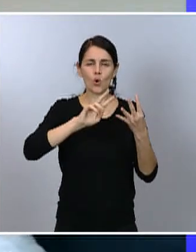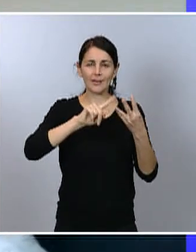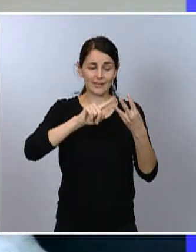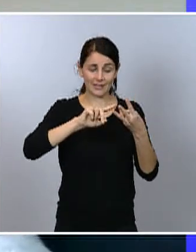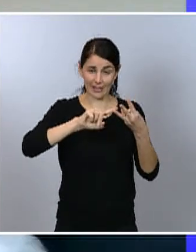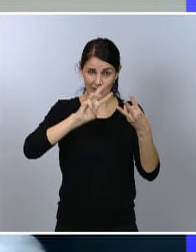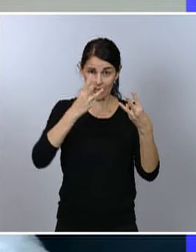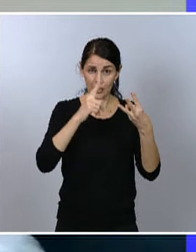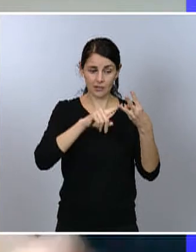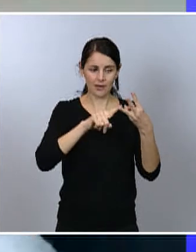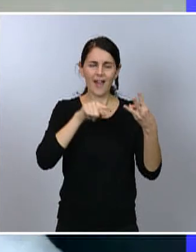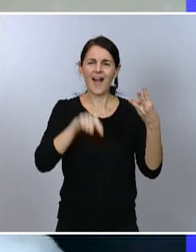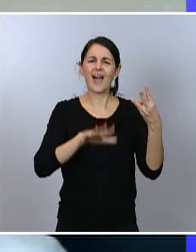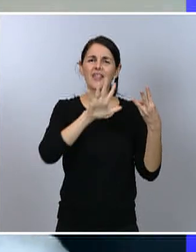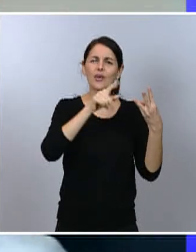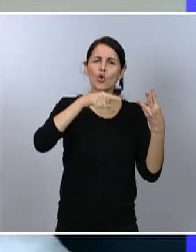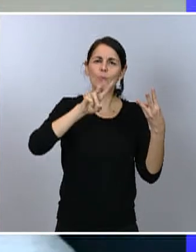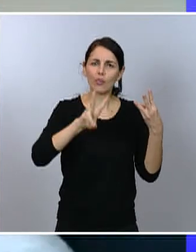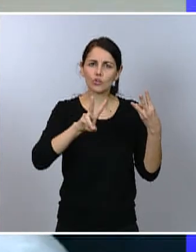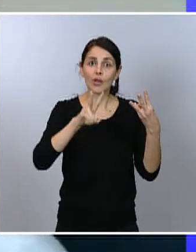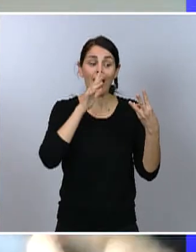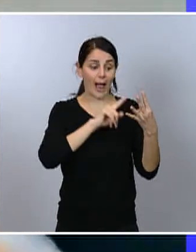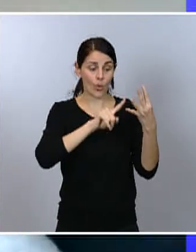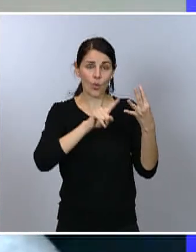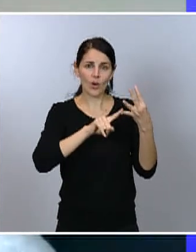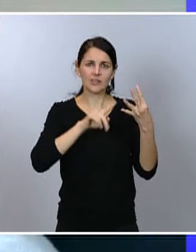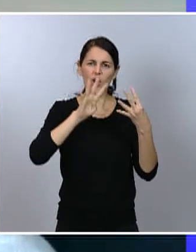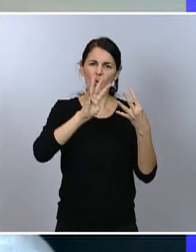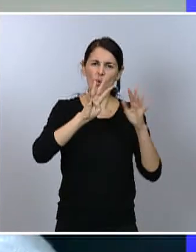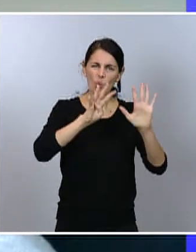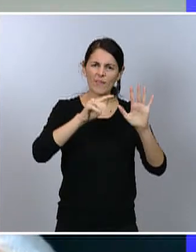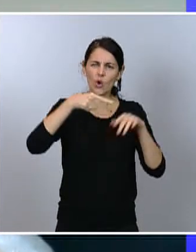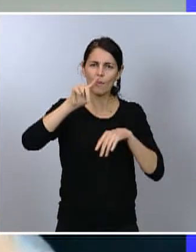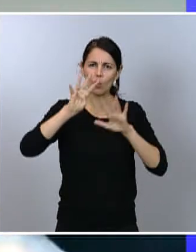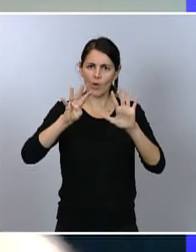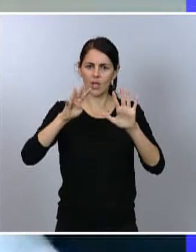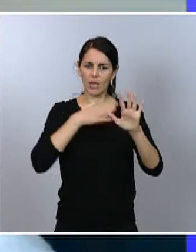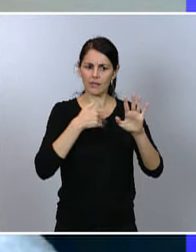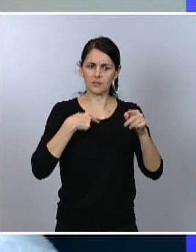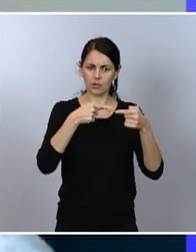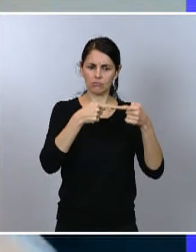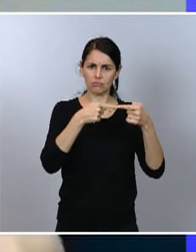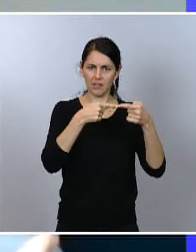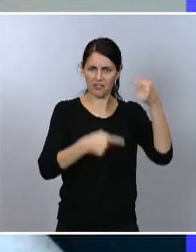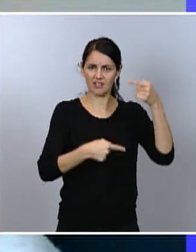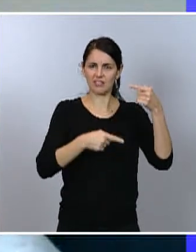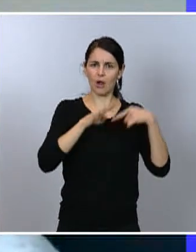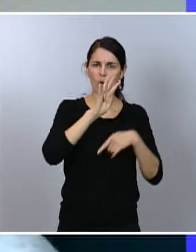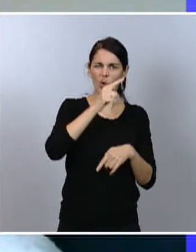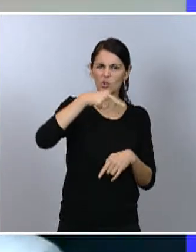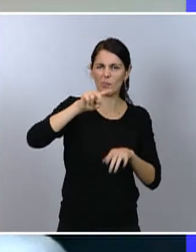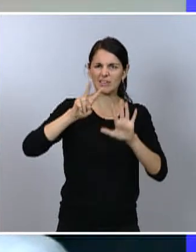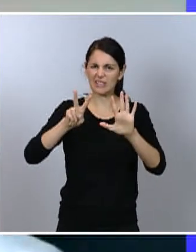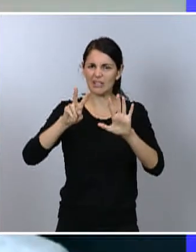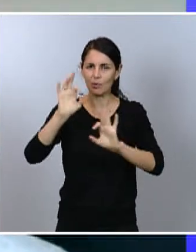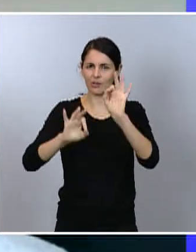un 5,2, ahora tenemos un 9,9. O sea, hay una diferencia de 4,7. ¿Este 4,7 se ha infectado en la segunda ola? Porque